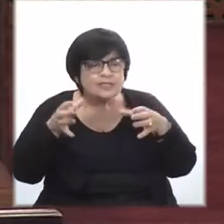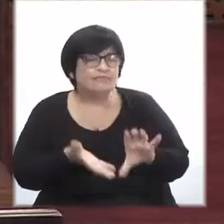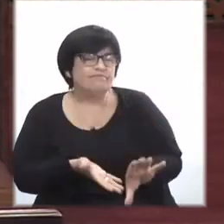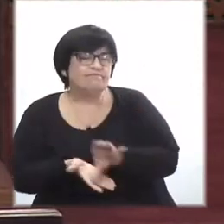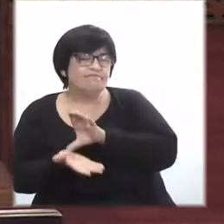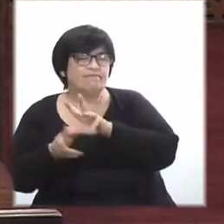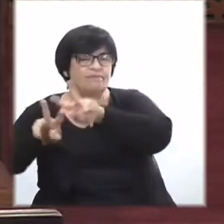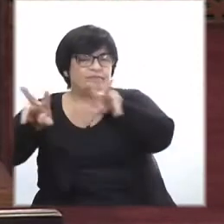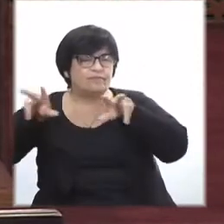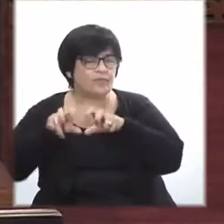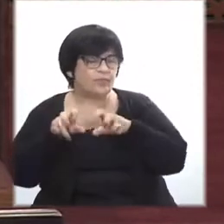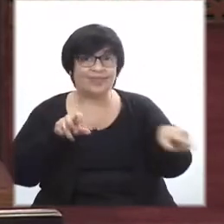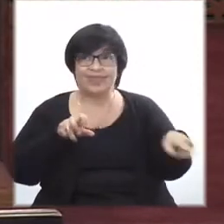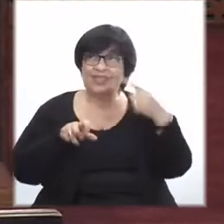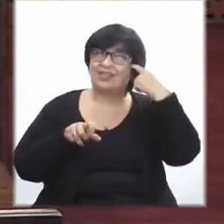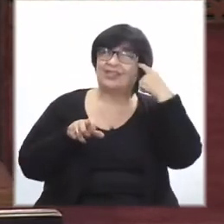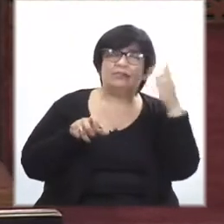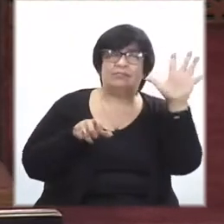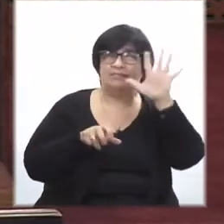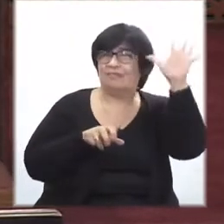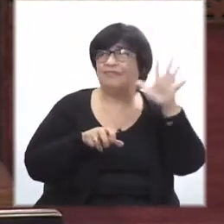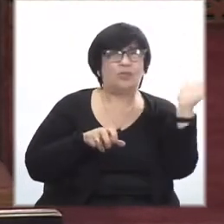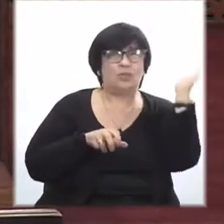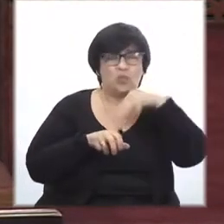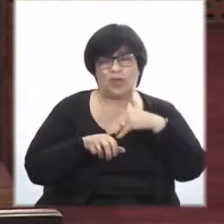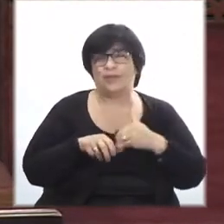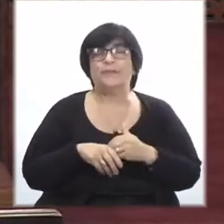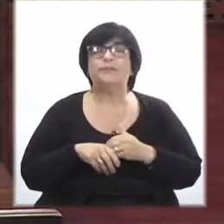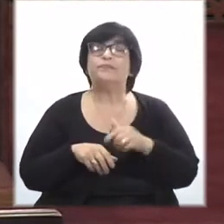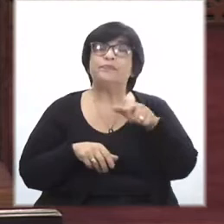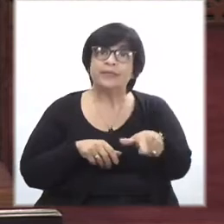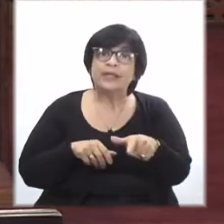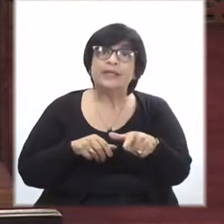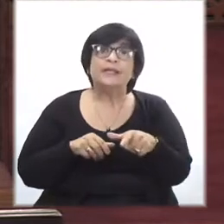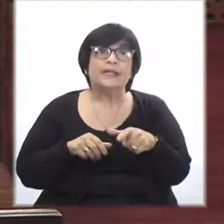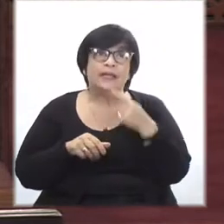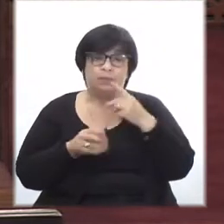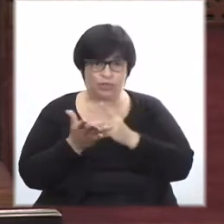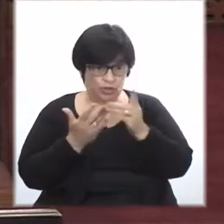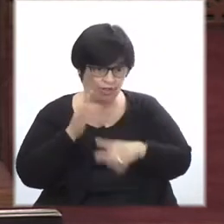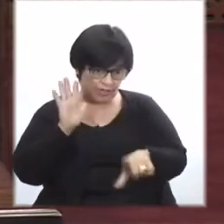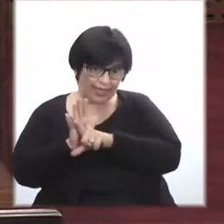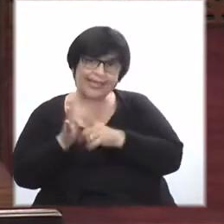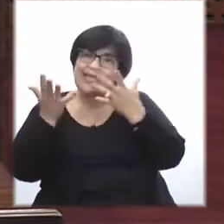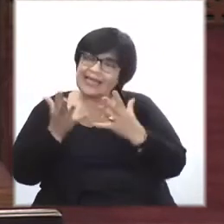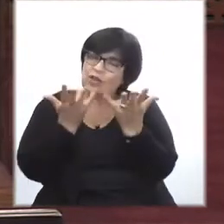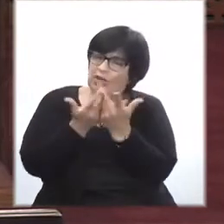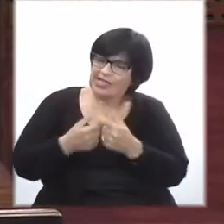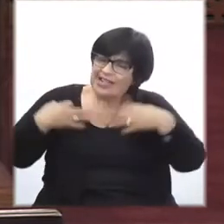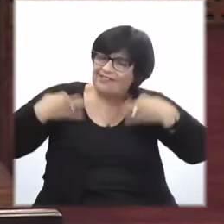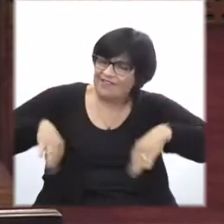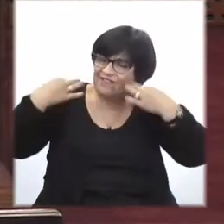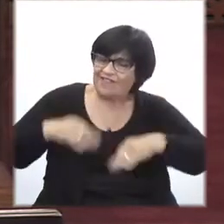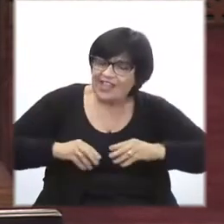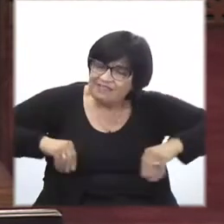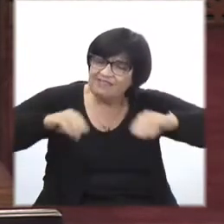riqueza hacen ilusorio este derecho a amplios sectores de la sociedad. El proyecto de ley sancionado pretende un ordenamiento territorial de las distintas